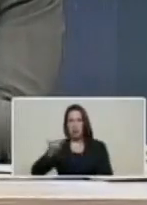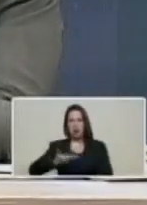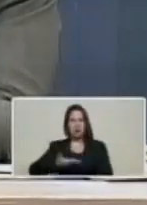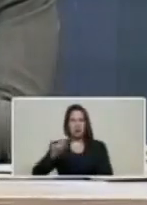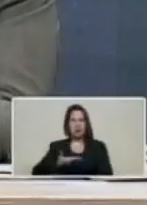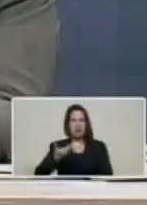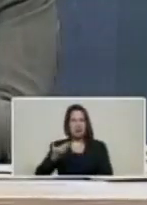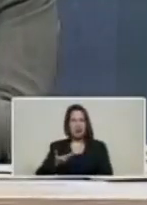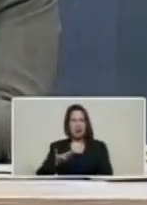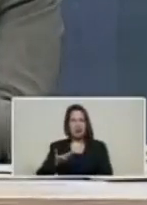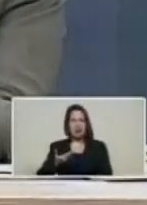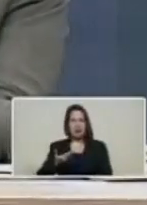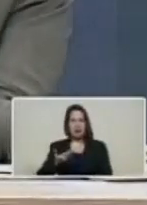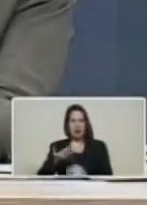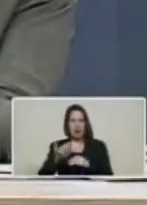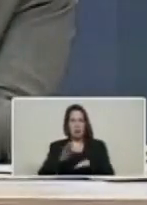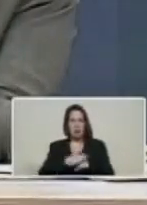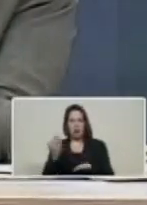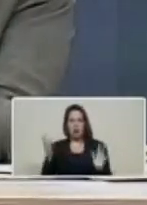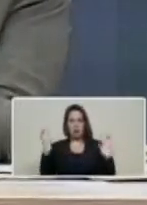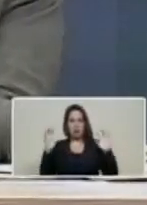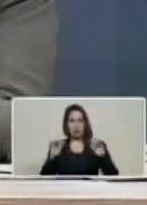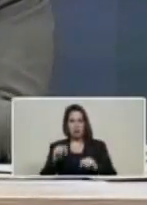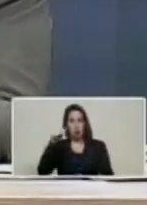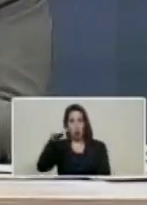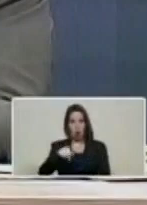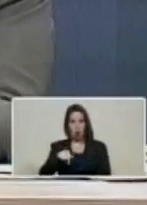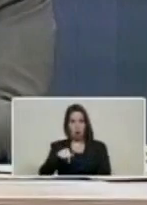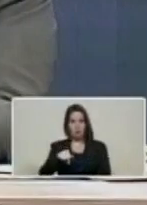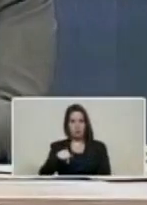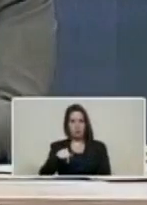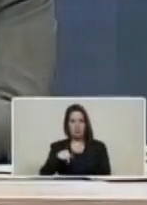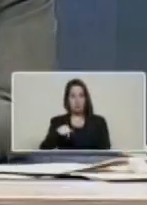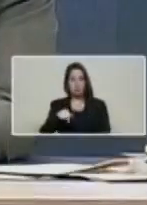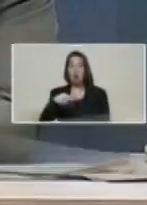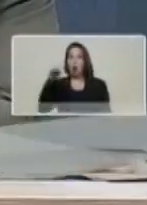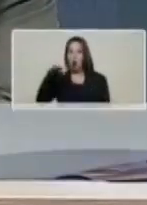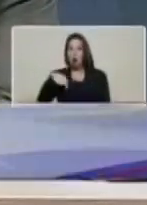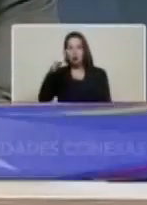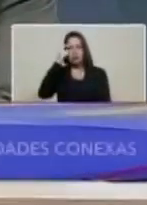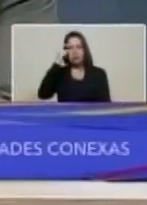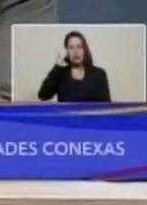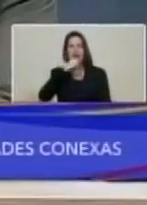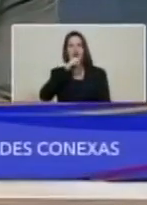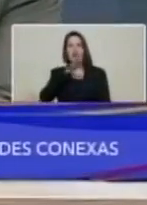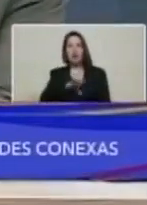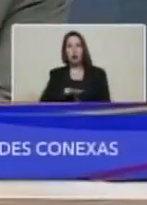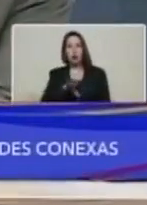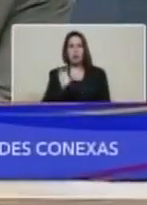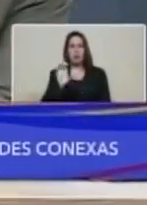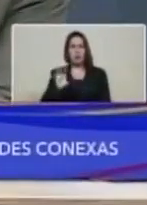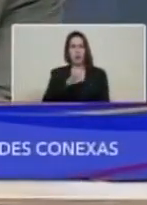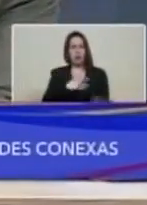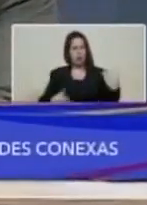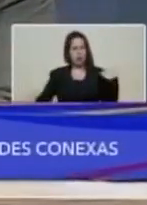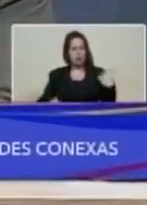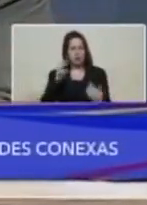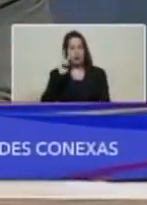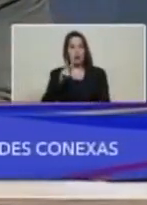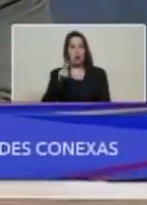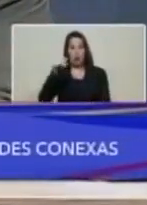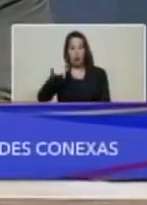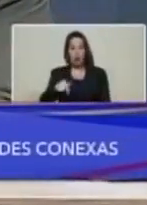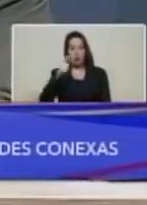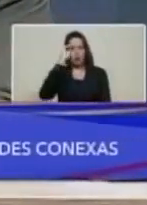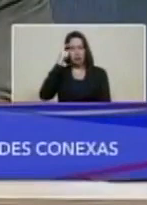presente acto. Hoy, presidente, es un día histórico para el país, es un día histórico para la